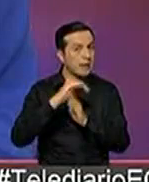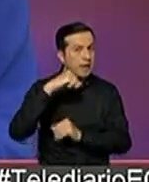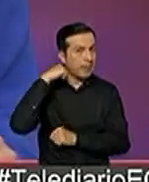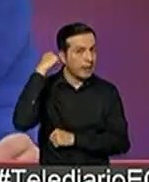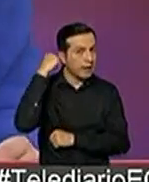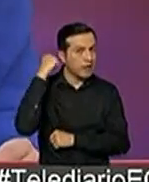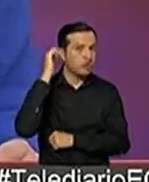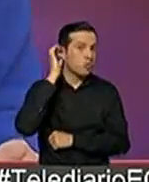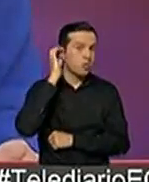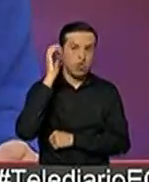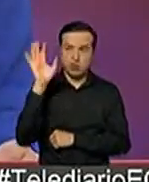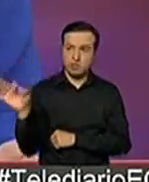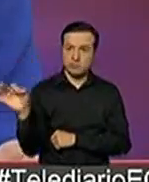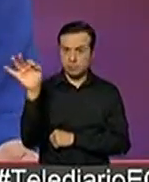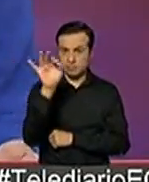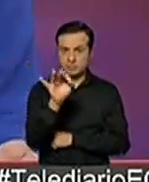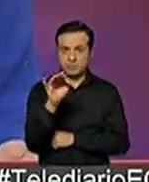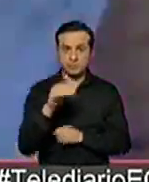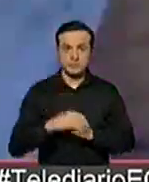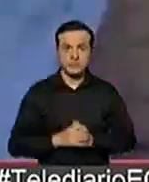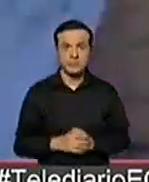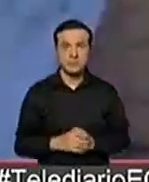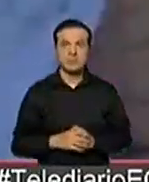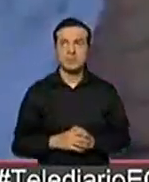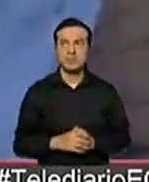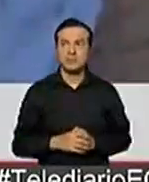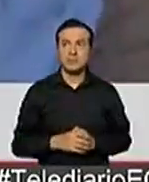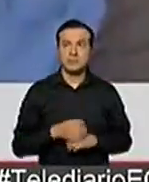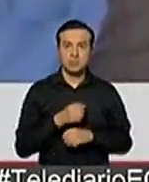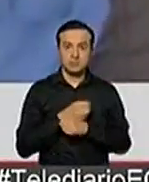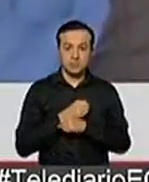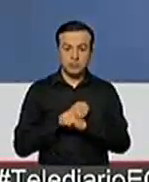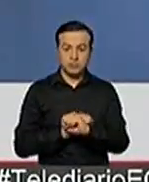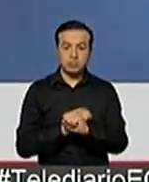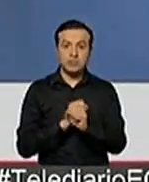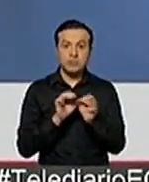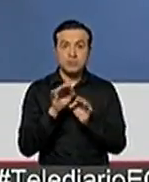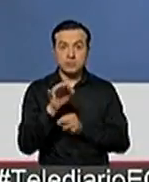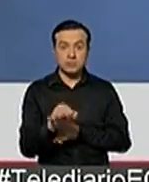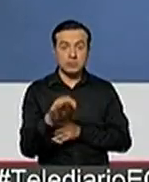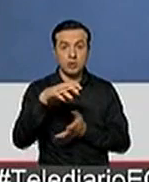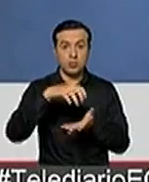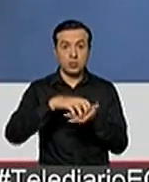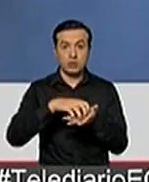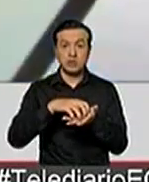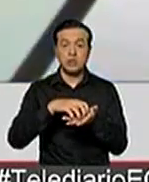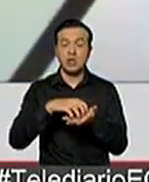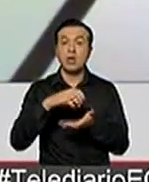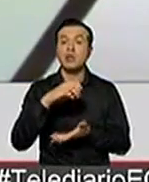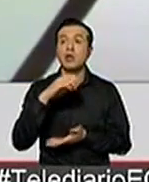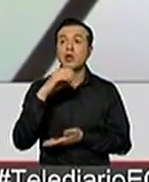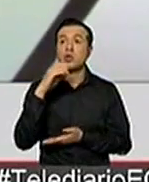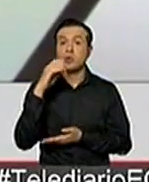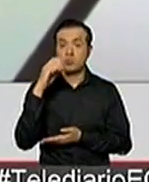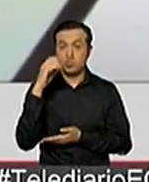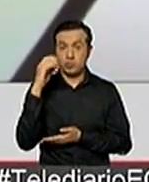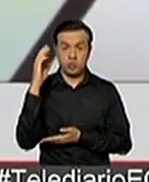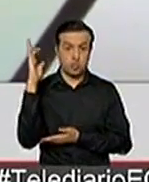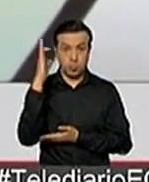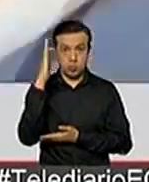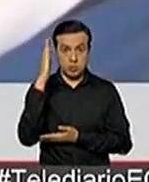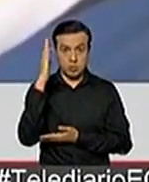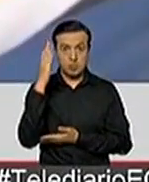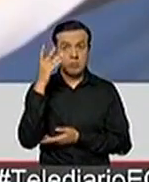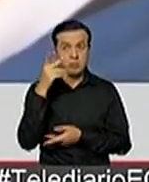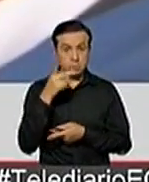electas por votación popular. La Defensoría del Pueblo en la provincia de Tungurahua interpuso la acción de